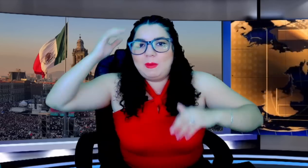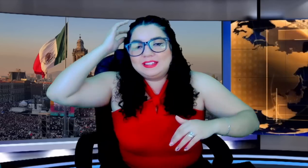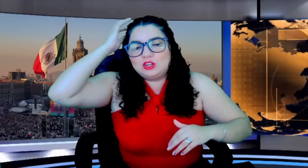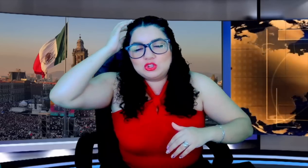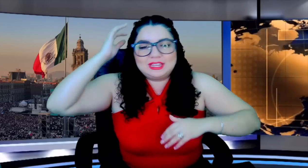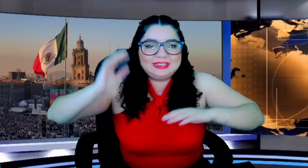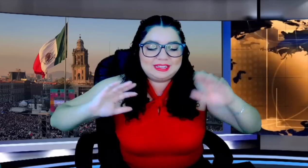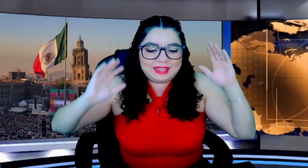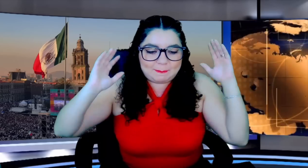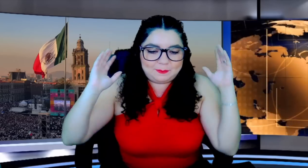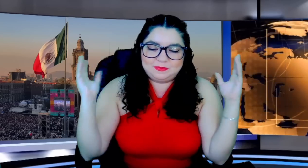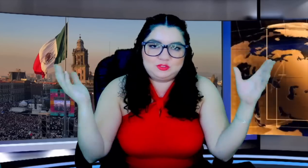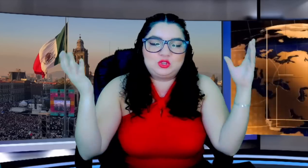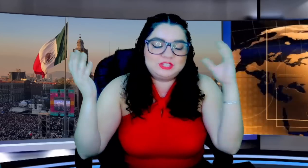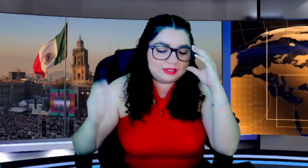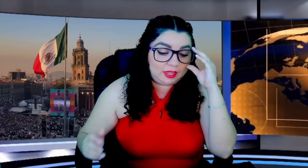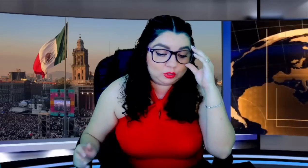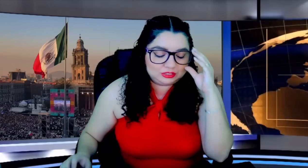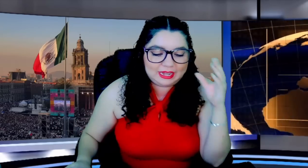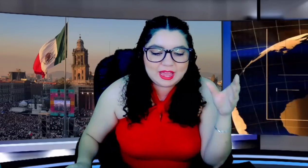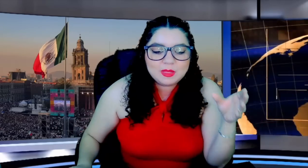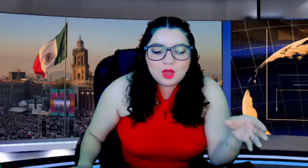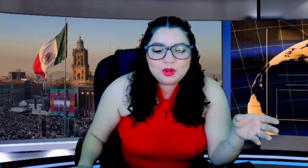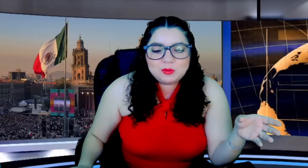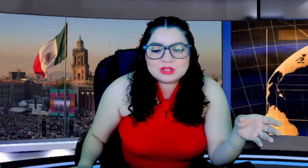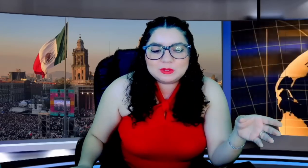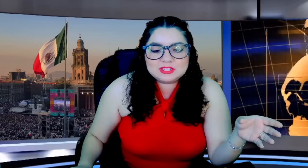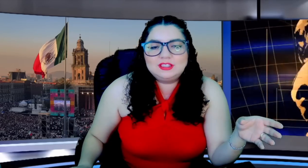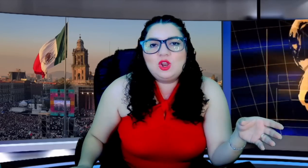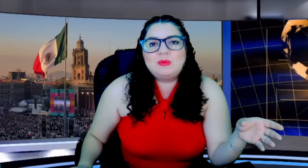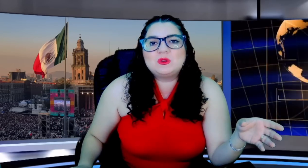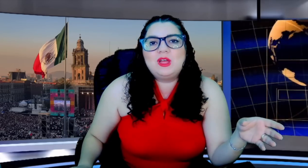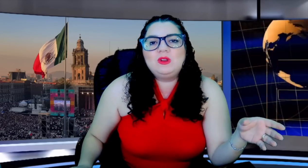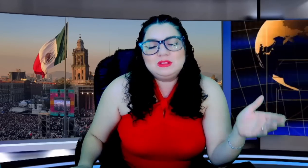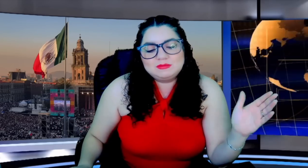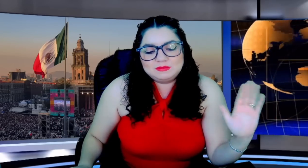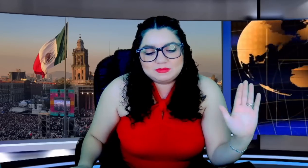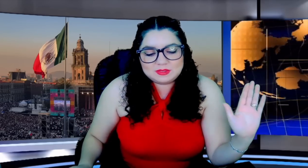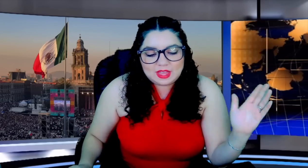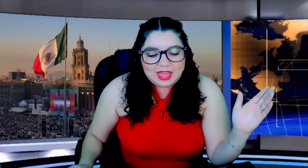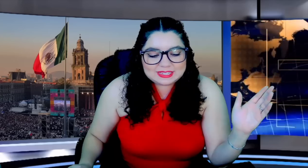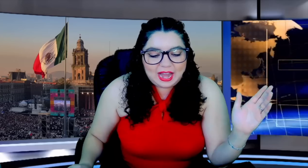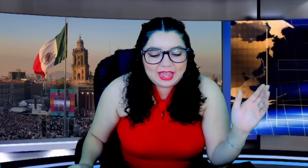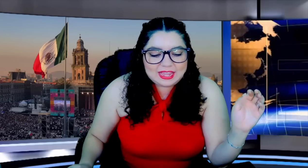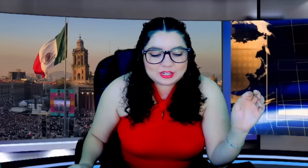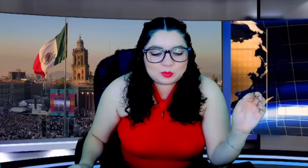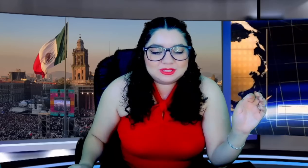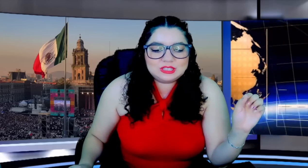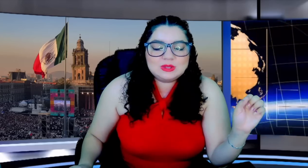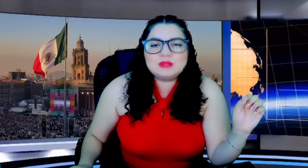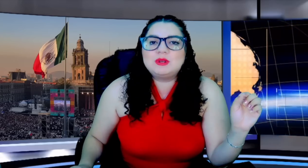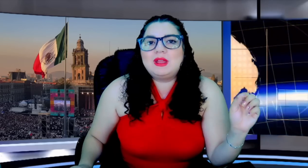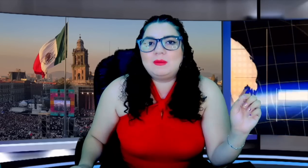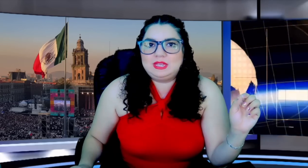del plátano y no sé qué tanta son de tontería, bueno, pues el presidente López Obrador sale y responde.